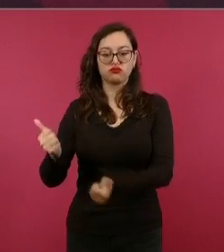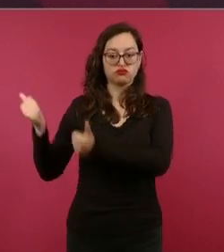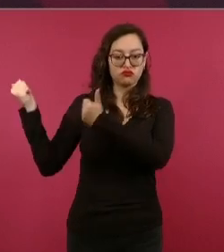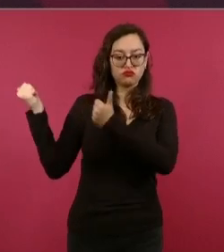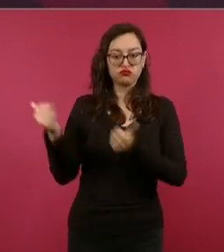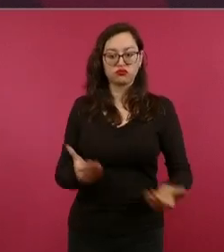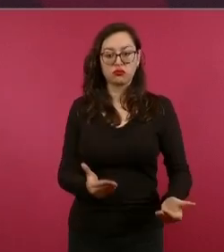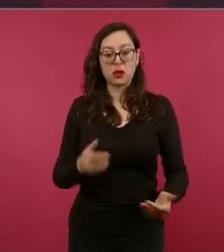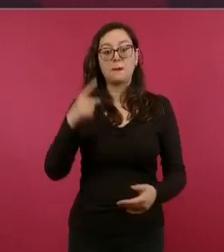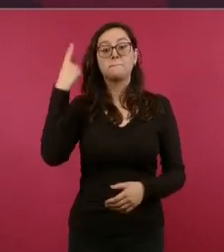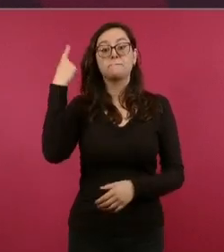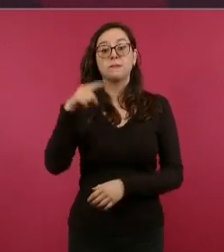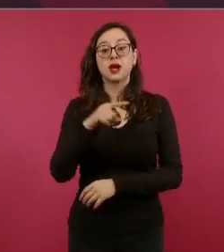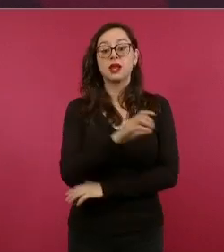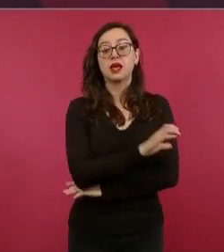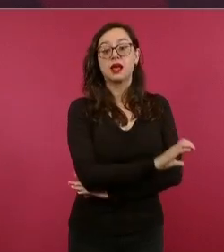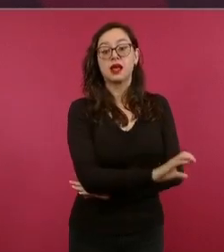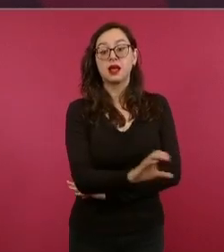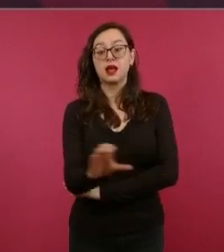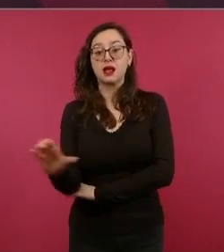producción, para el cultivo de la caña,